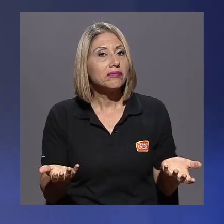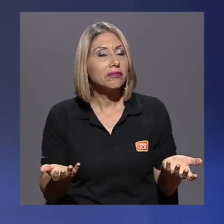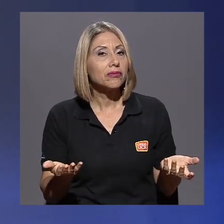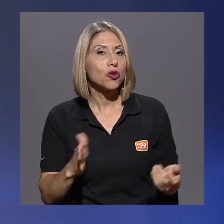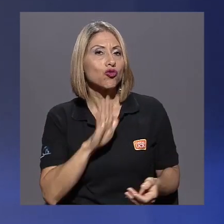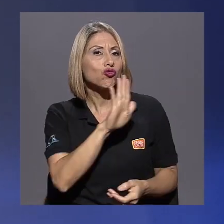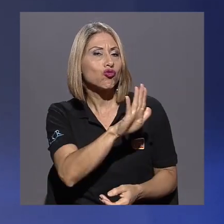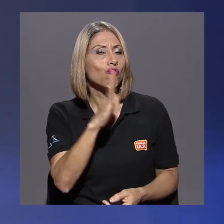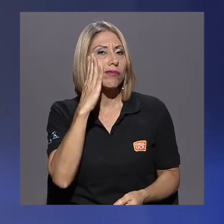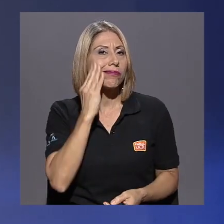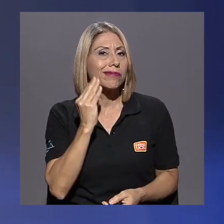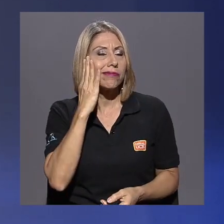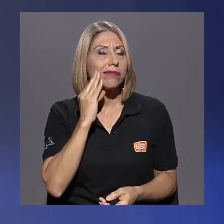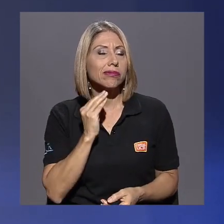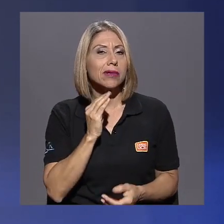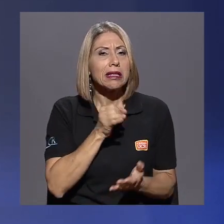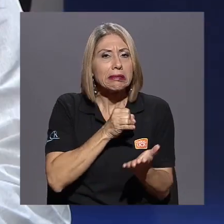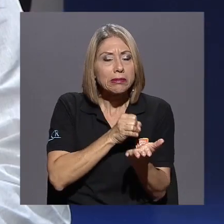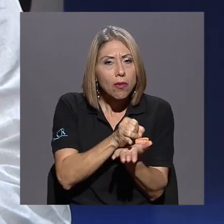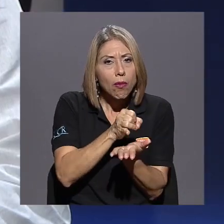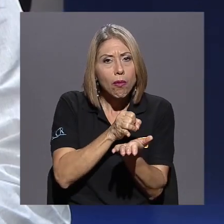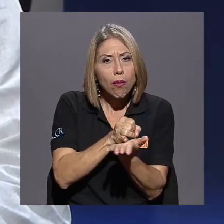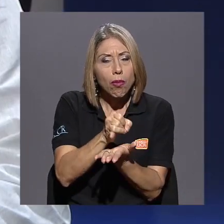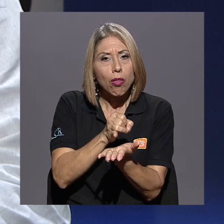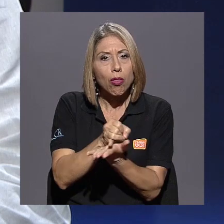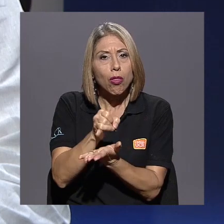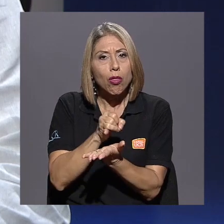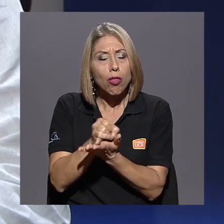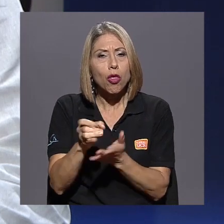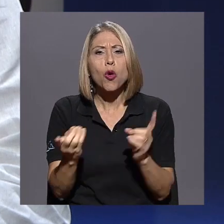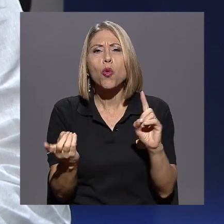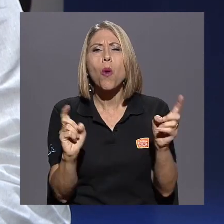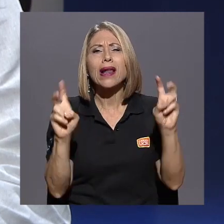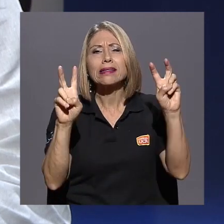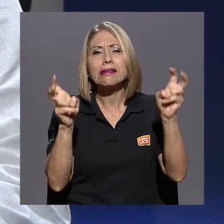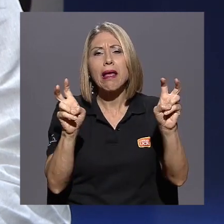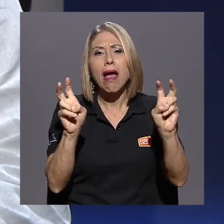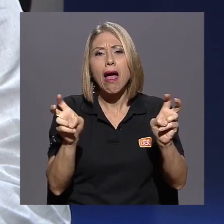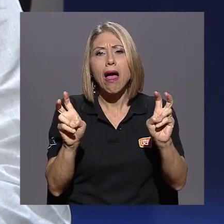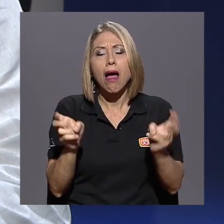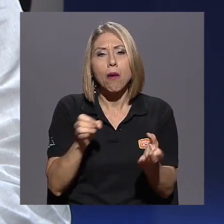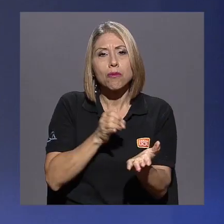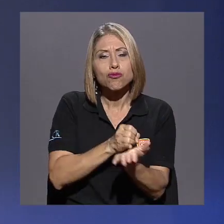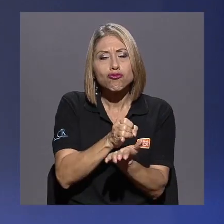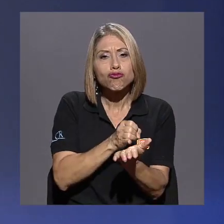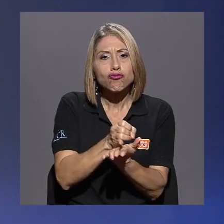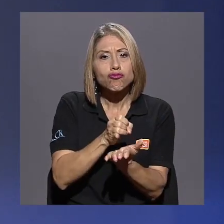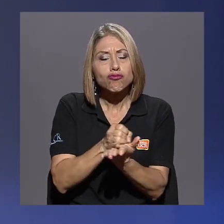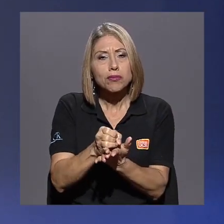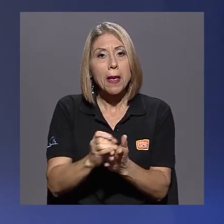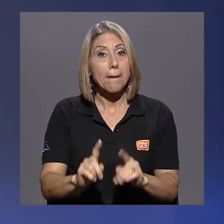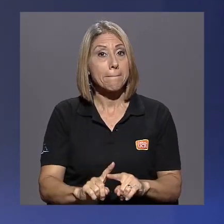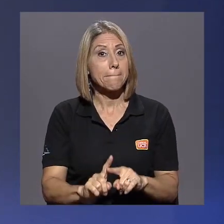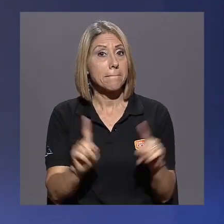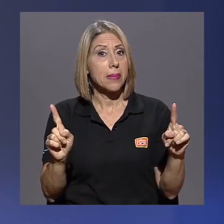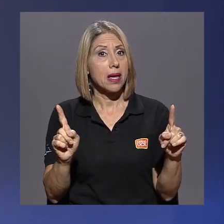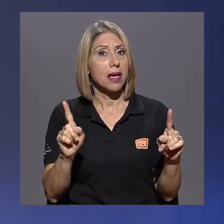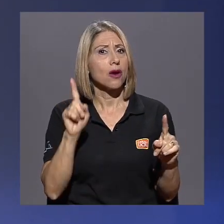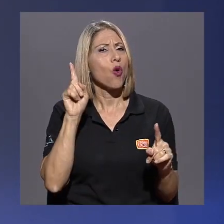es su trayectoria de investigación y los temas que trata pero sobre todo un aspecto que para